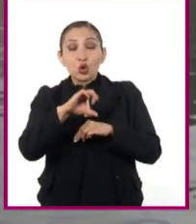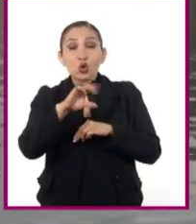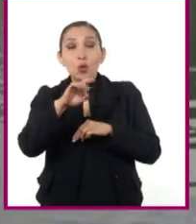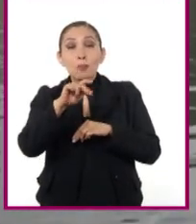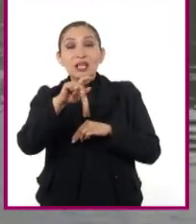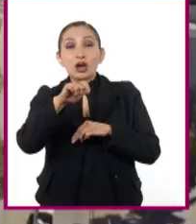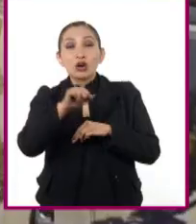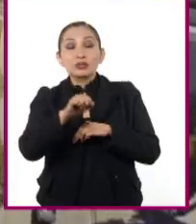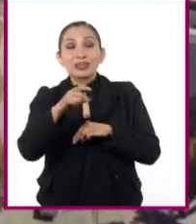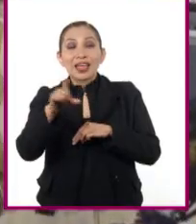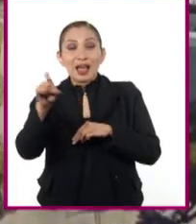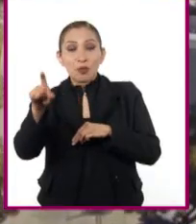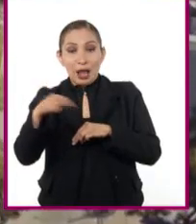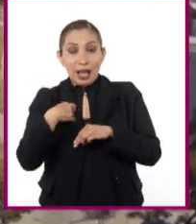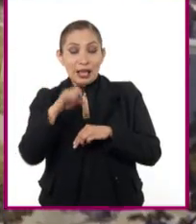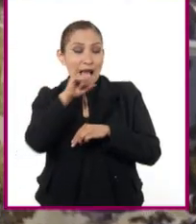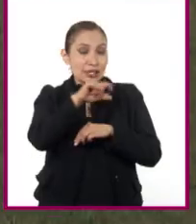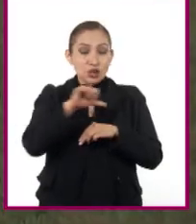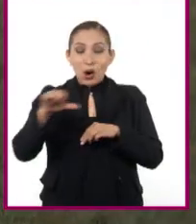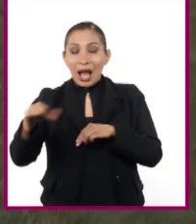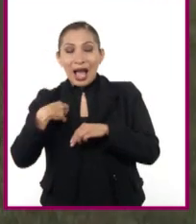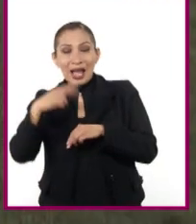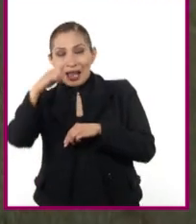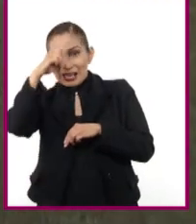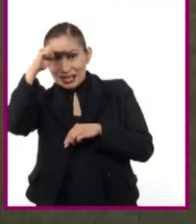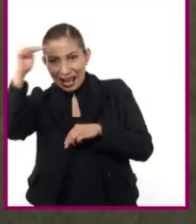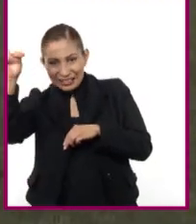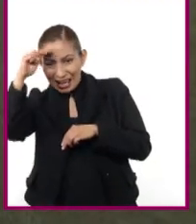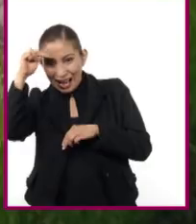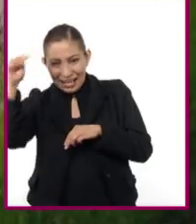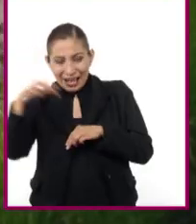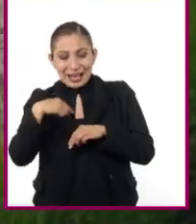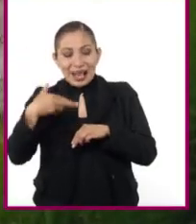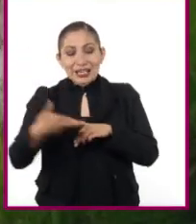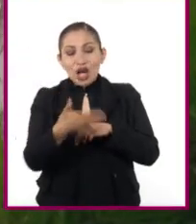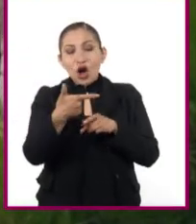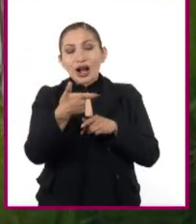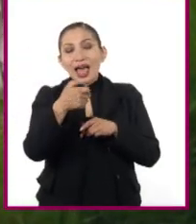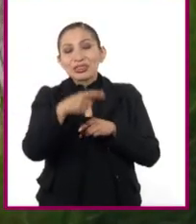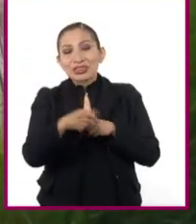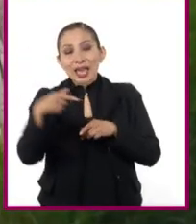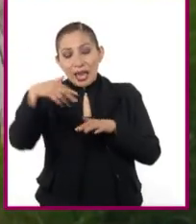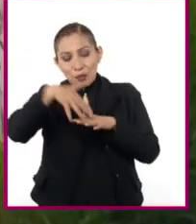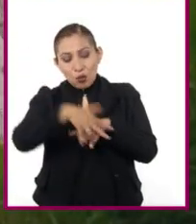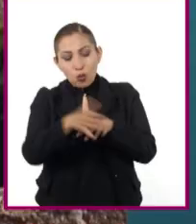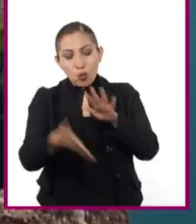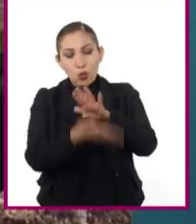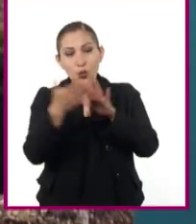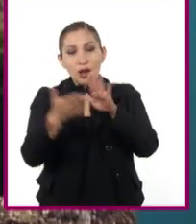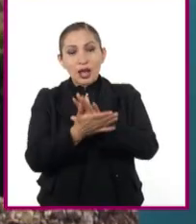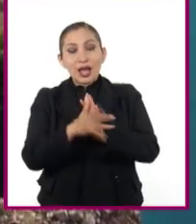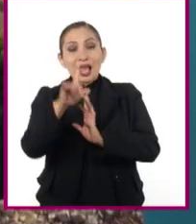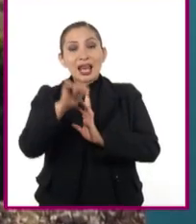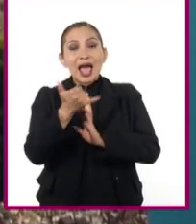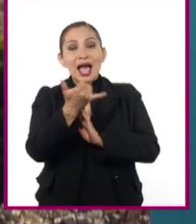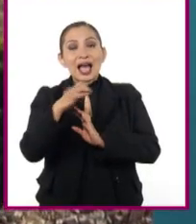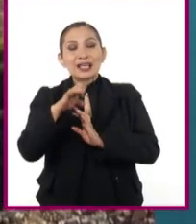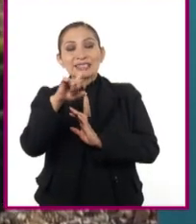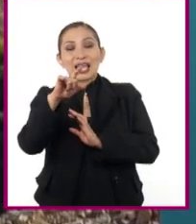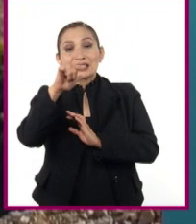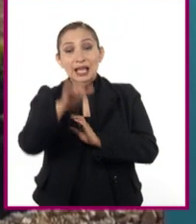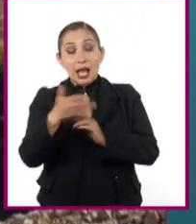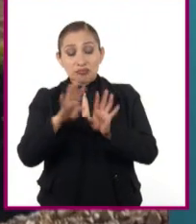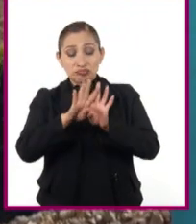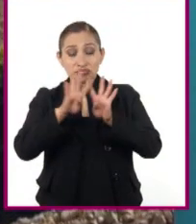agua. Entre los estados de Jalisco y Nayarit, en el cauce del Río Grande de Santiago, se construyó La Yesca.